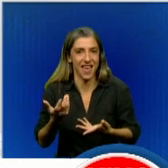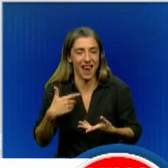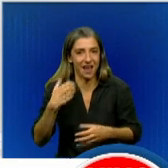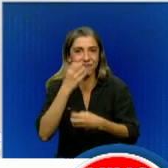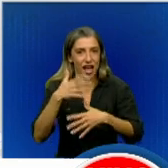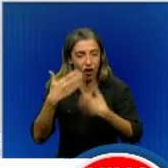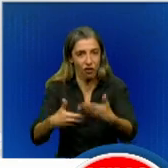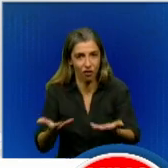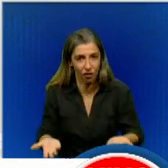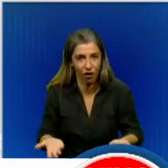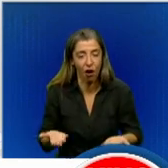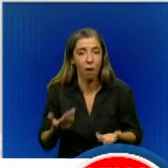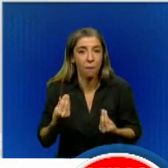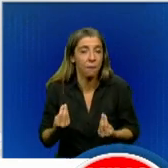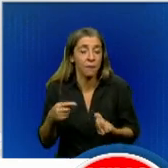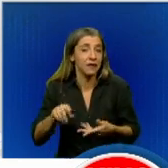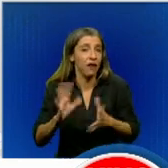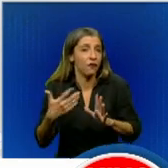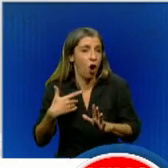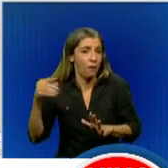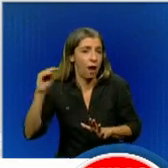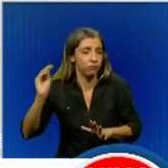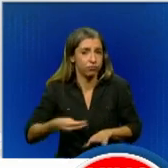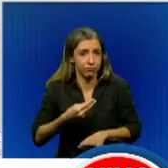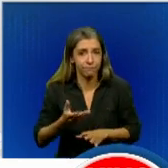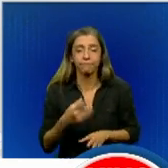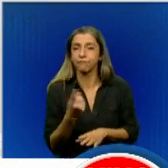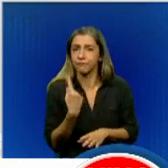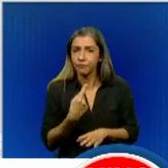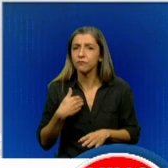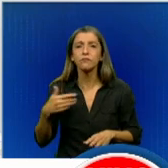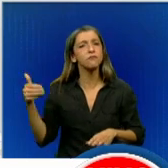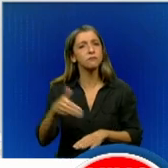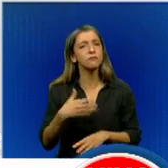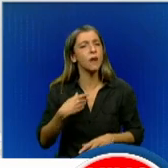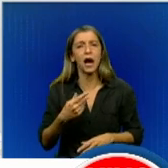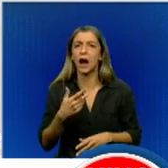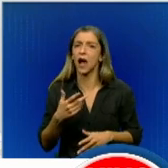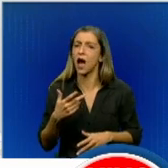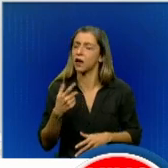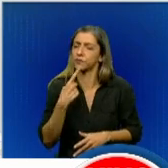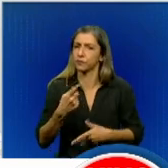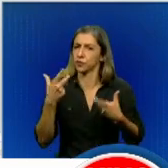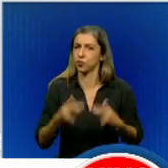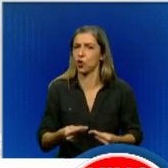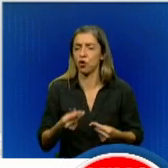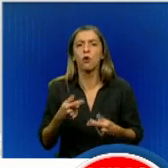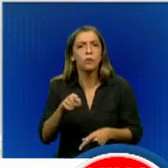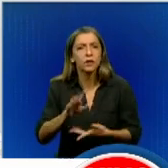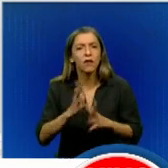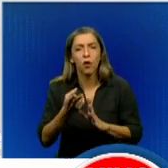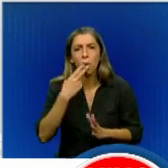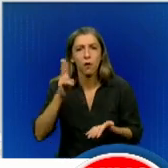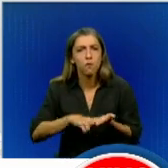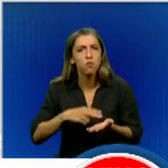su intervención el diputado la spina nosotros venimos a oponernos a la creación de nuevos impuestos y al aumento de